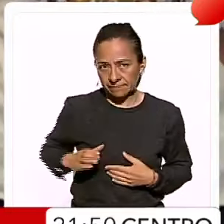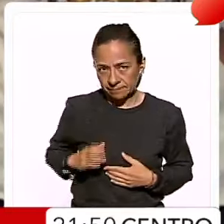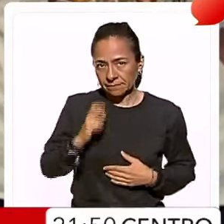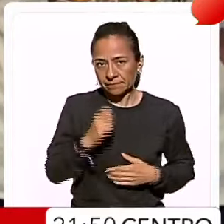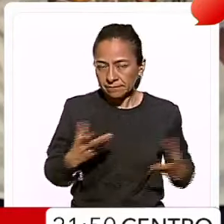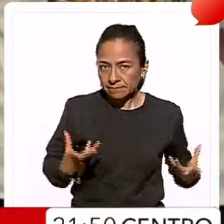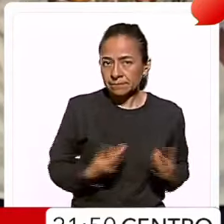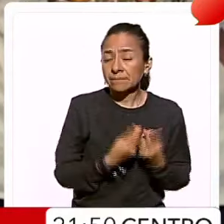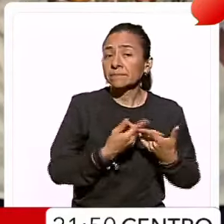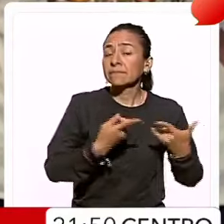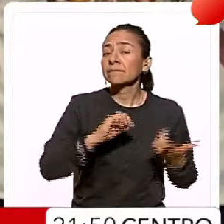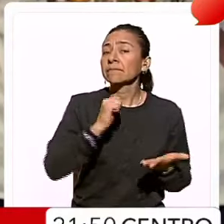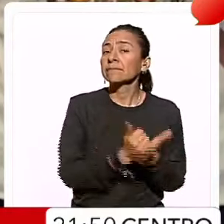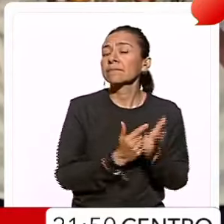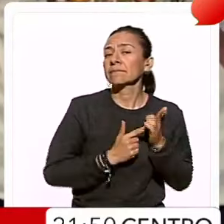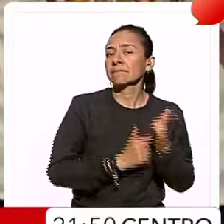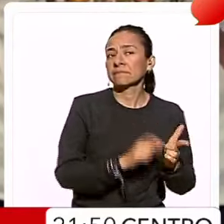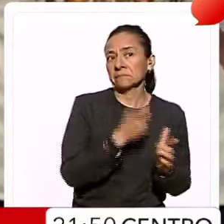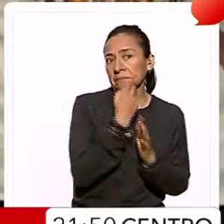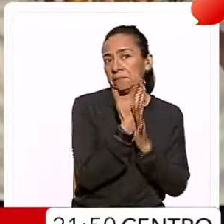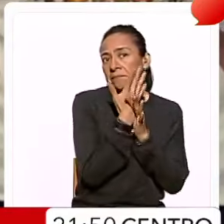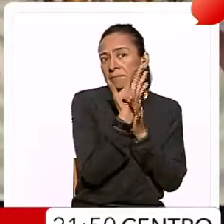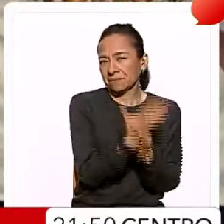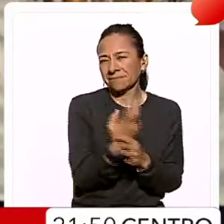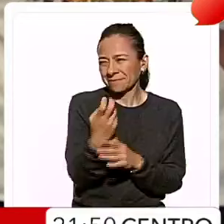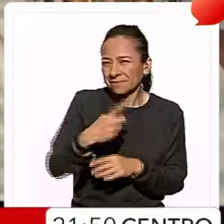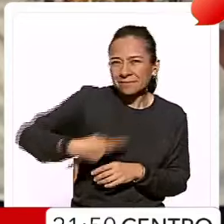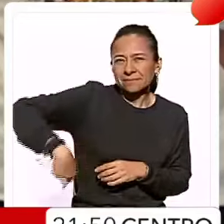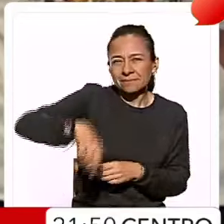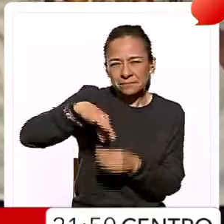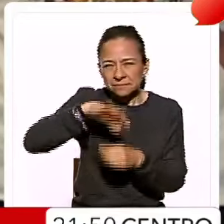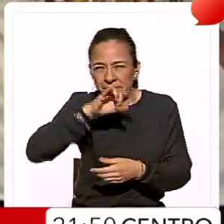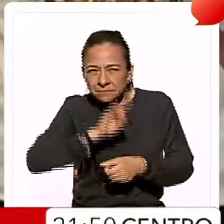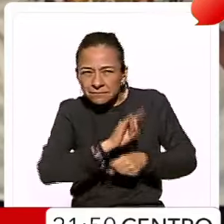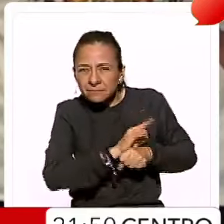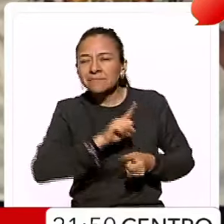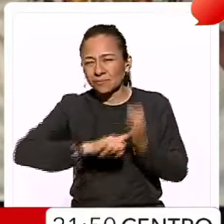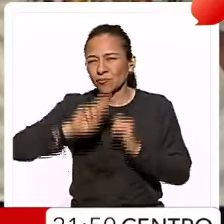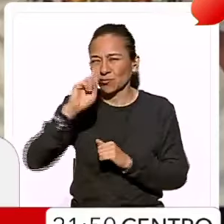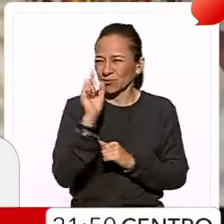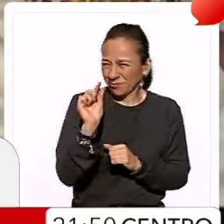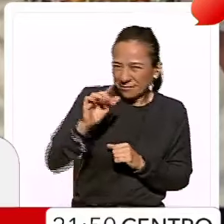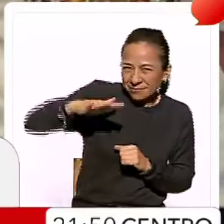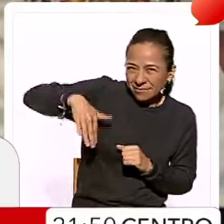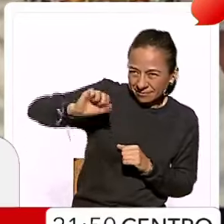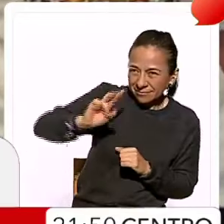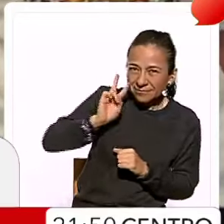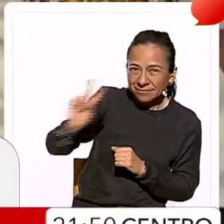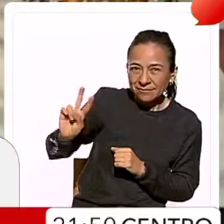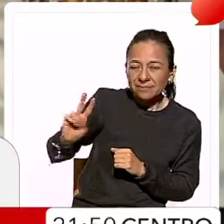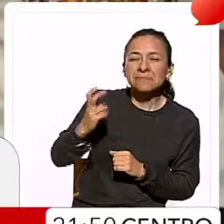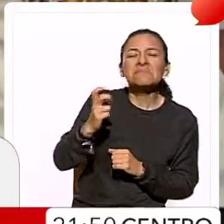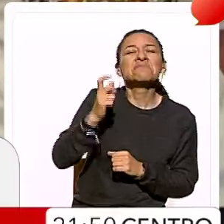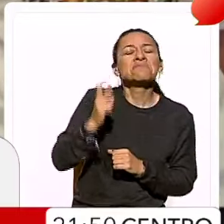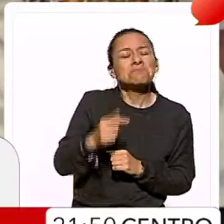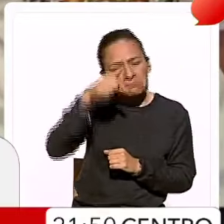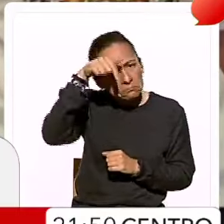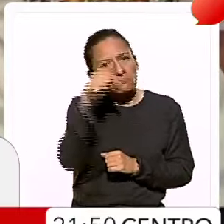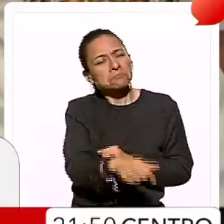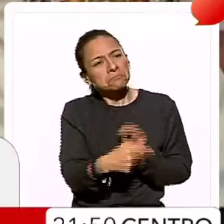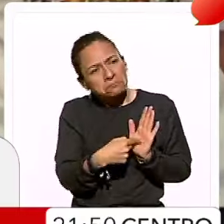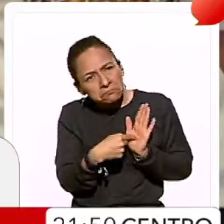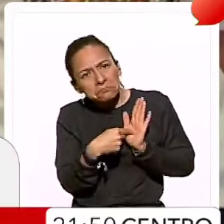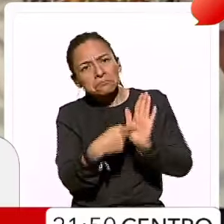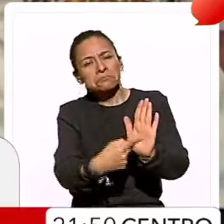Haciendo Historia, quien dijo que los resultados del simulacro electoral universitario que acabamos de ver muestran la forma como los jóvenes